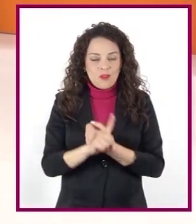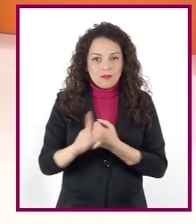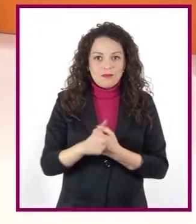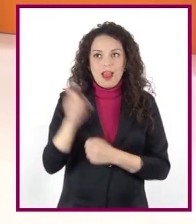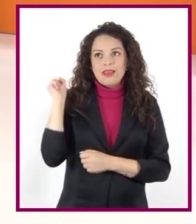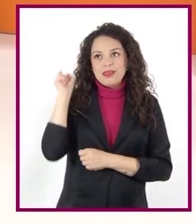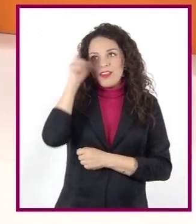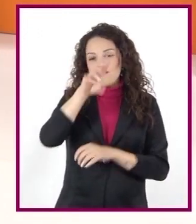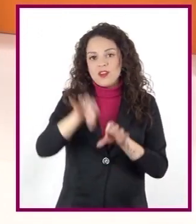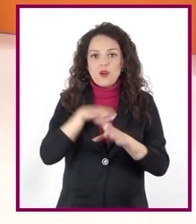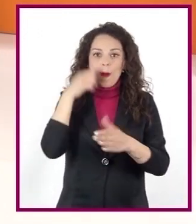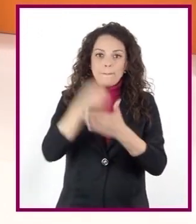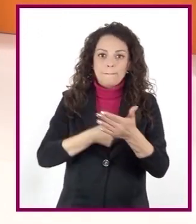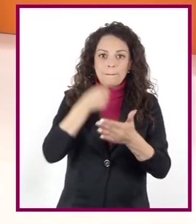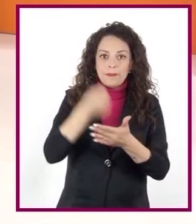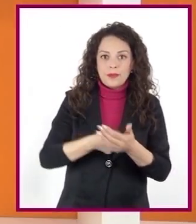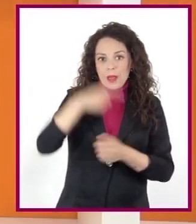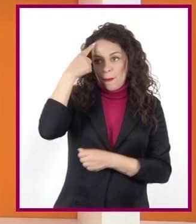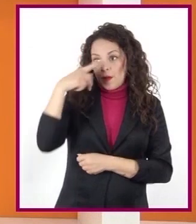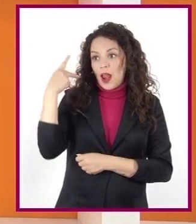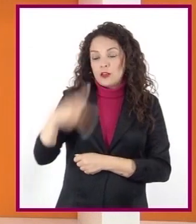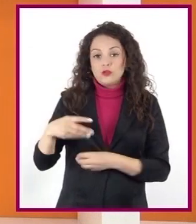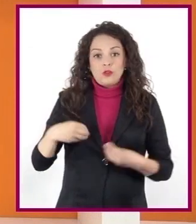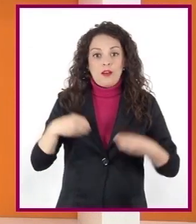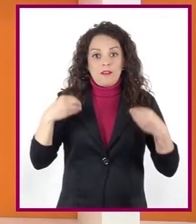y desarrollar una vida plena?